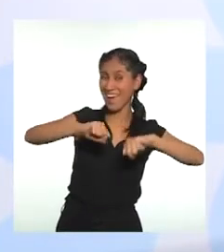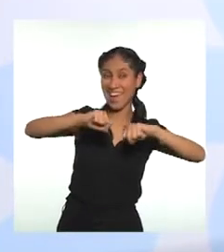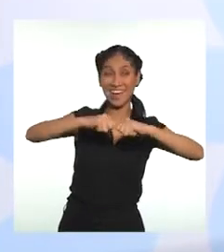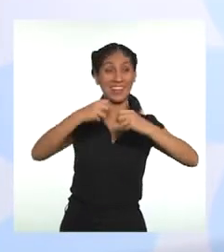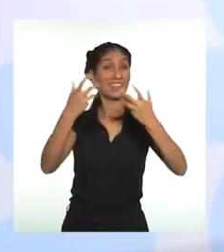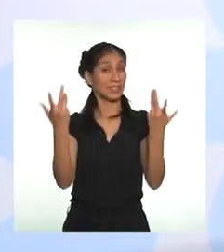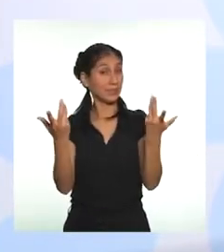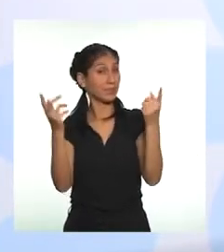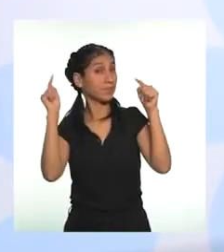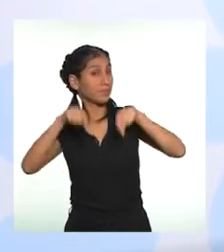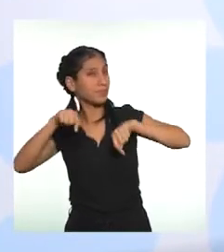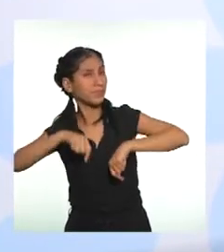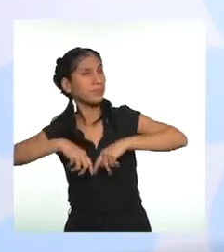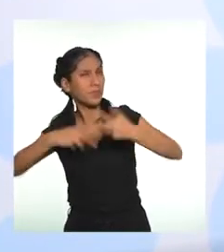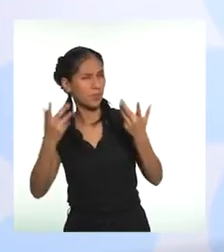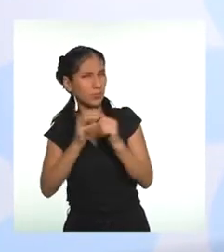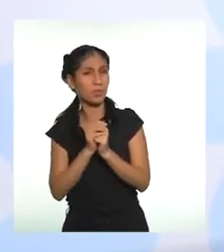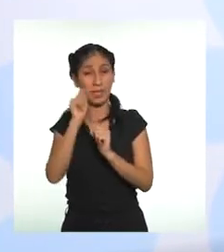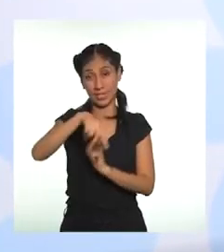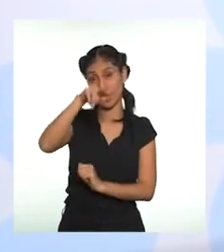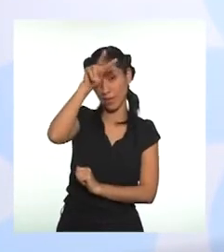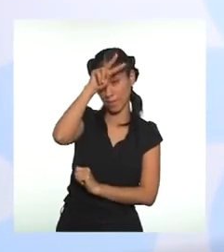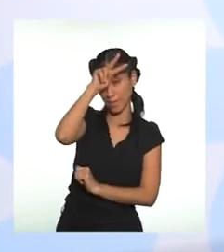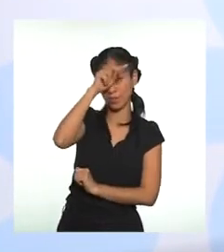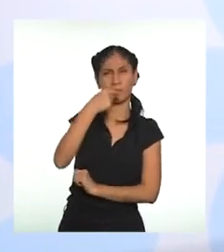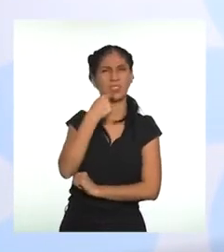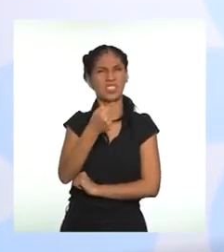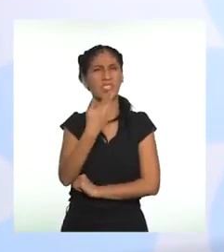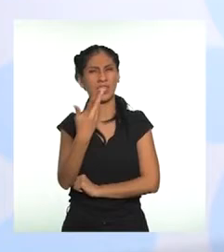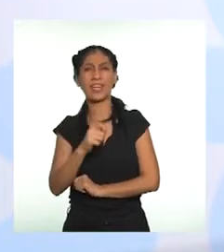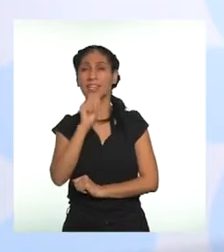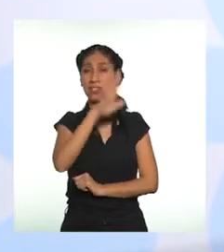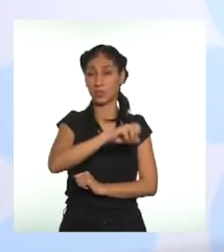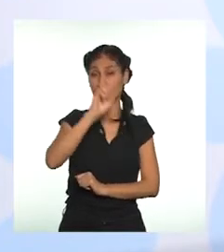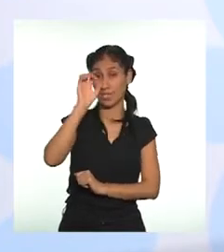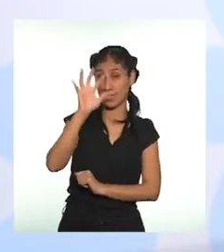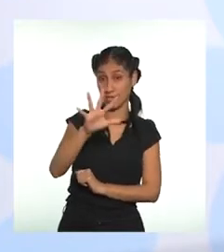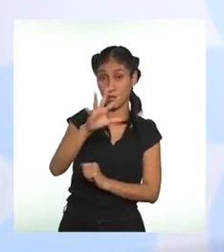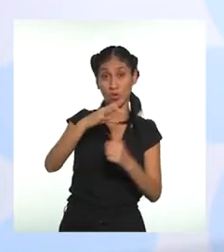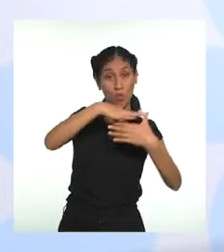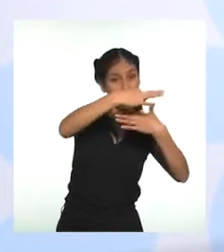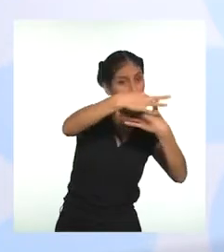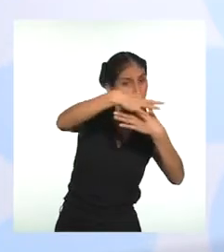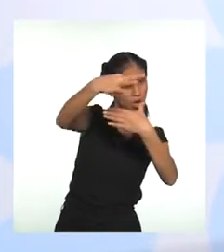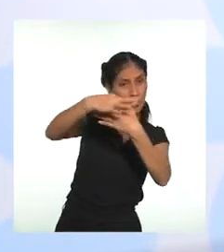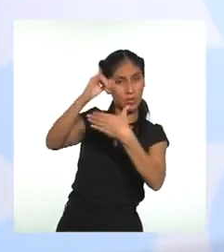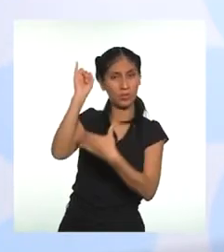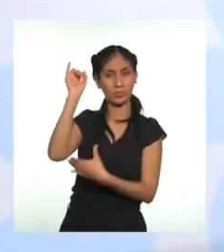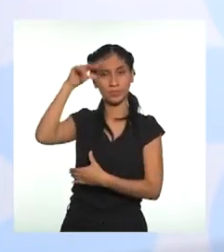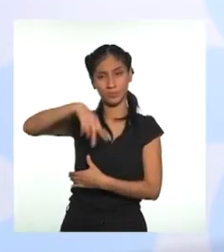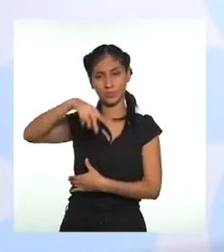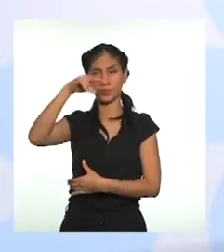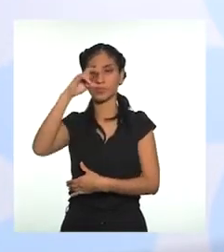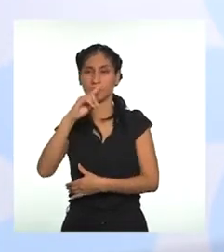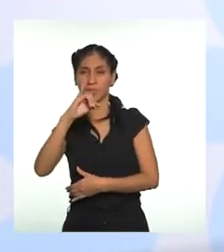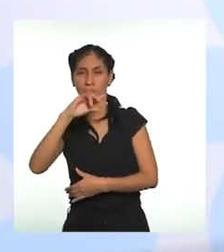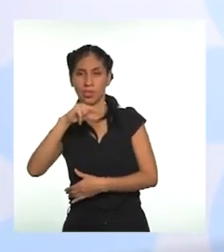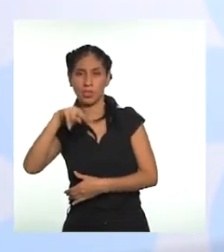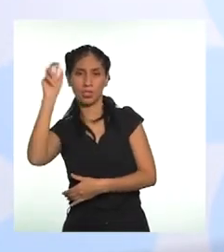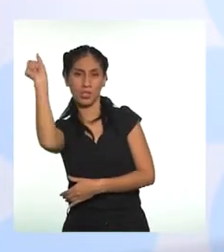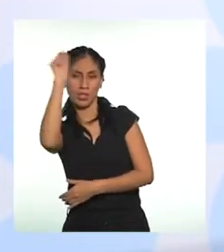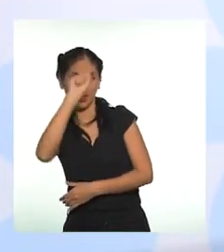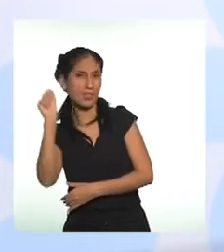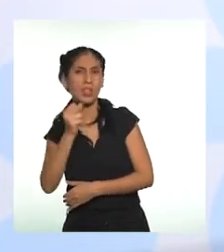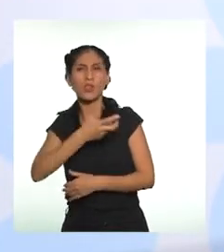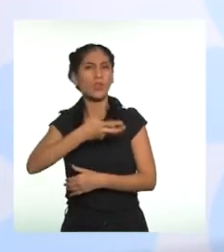es, Andrea. Actualmente, en Perú se han reconocido 55 pueblos indígenas u